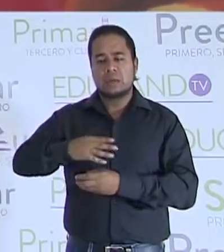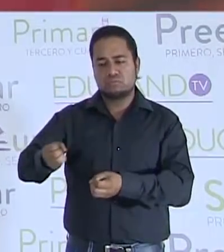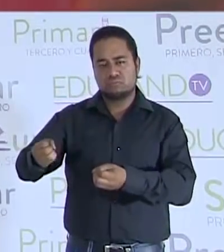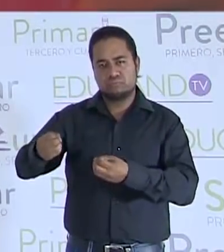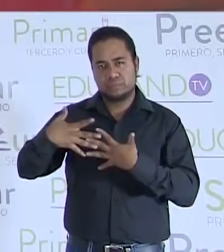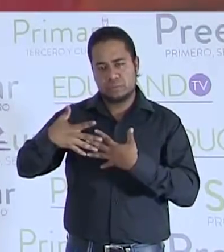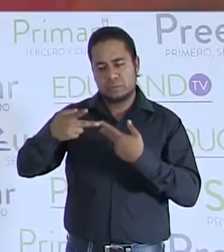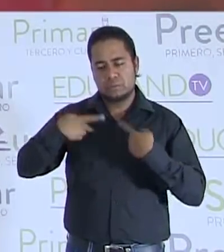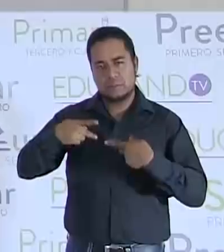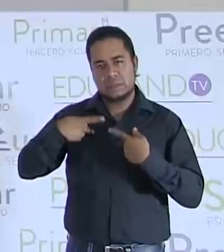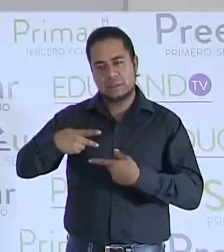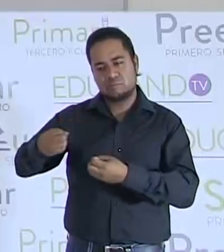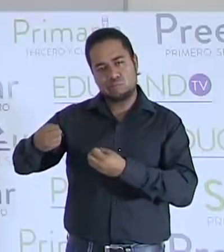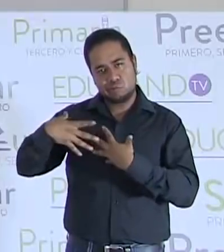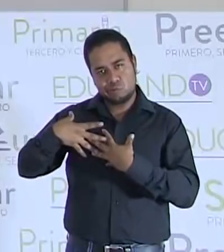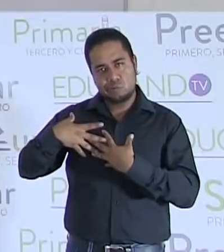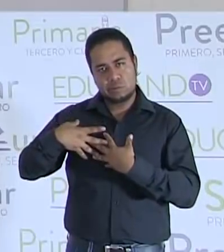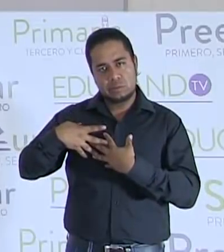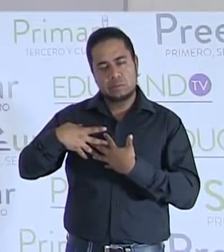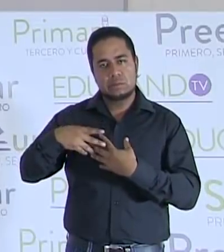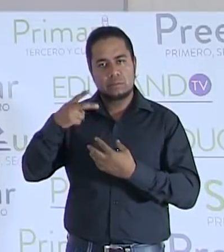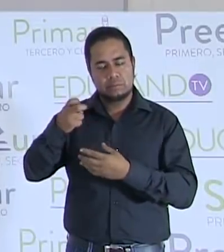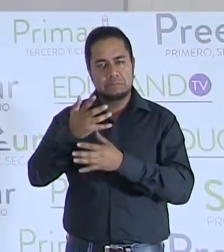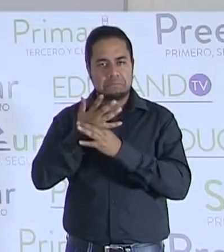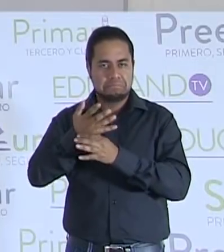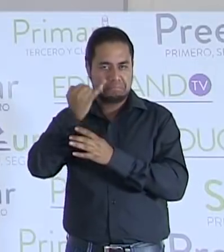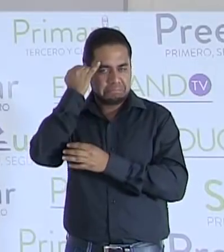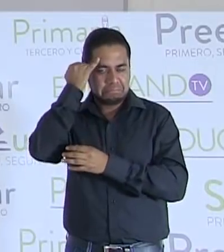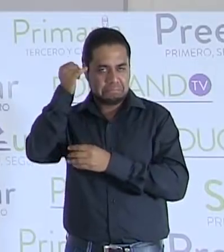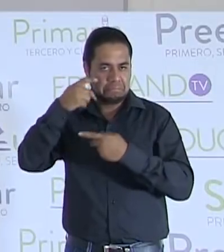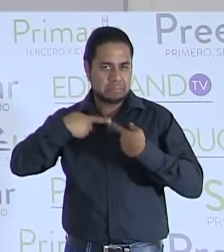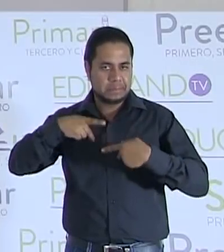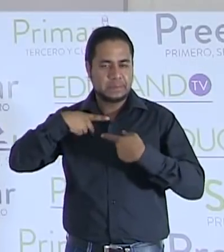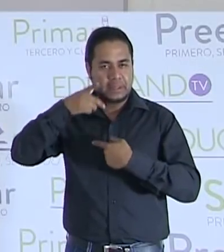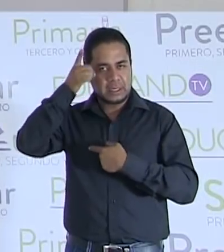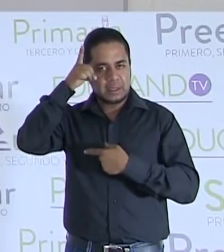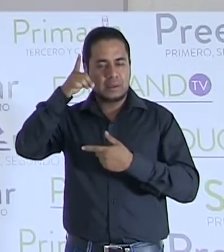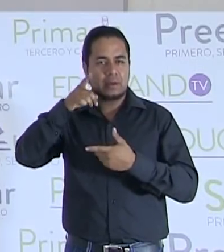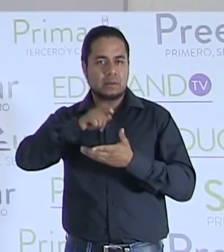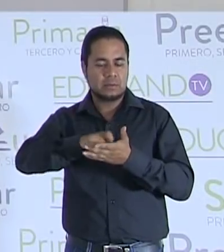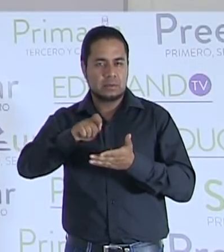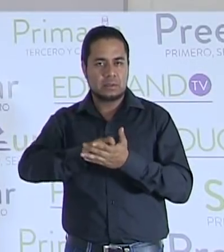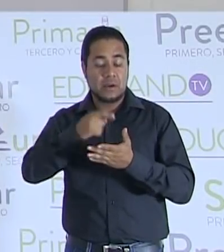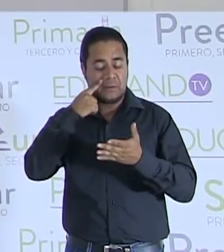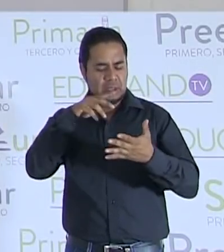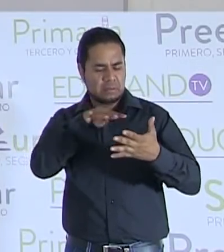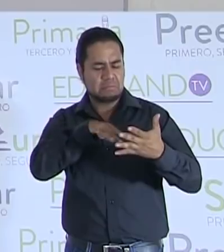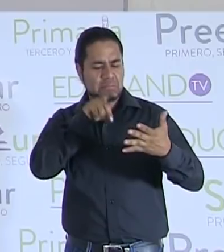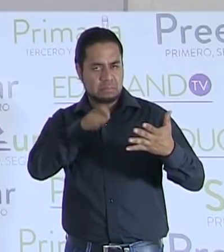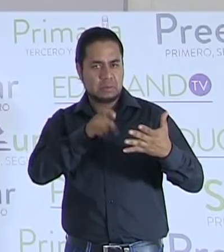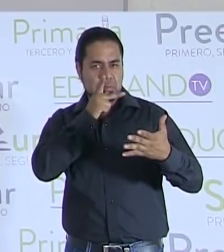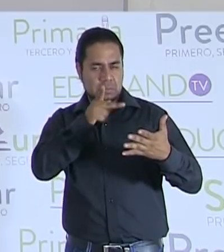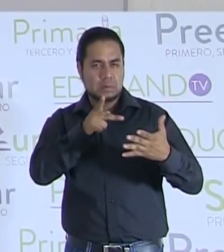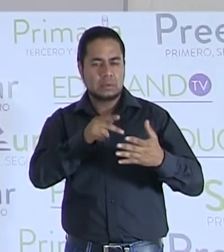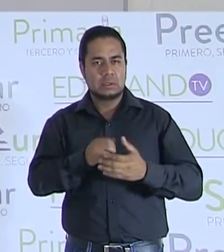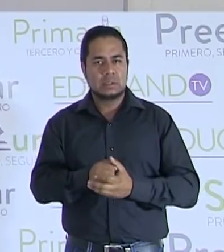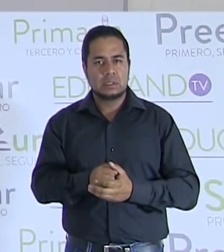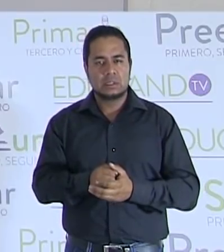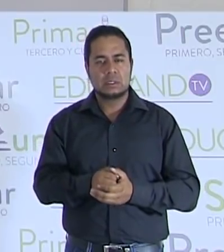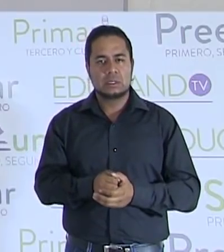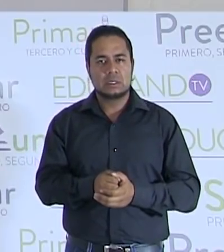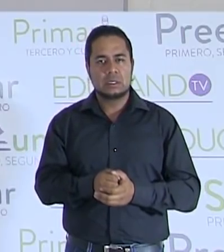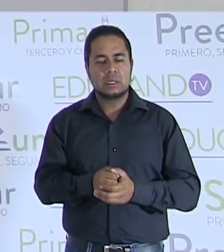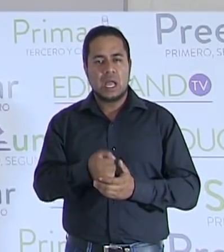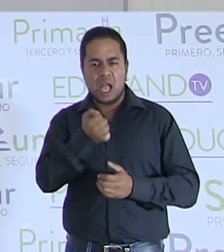nuestros antepasados. El autor. Quiero que observen este refrán. Dice así: a fuerza ni